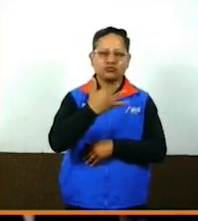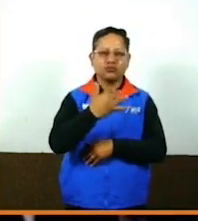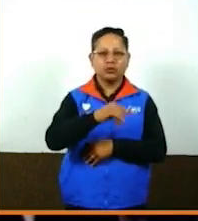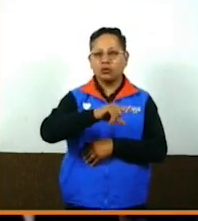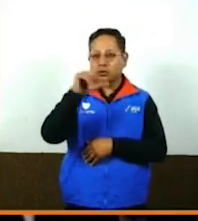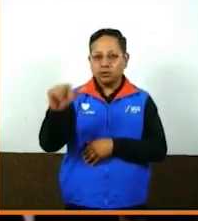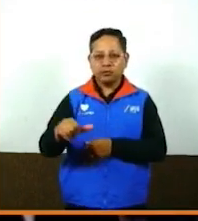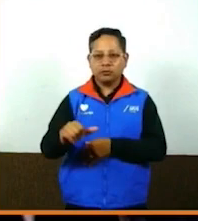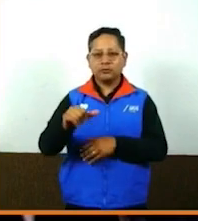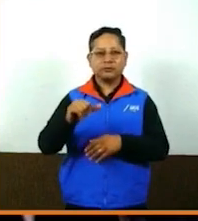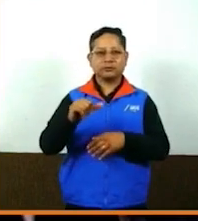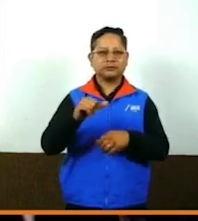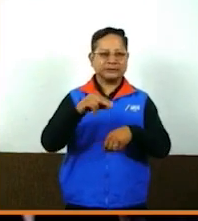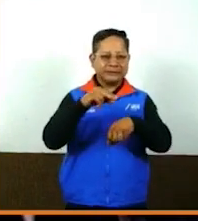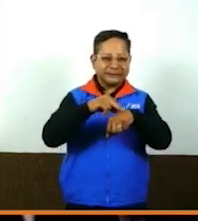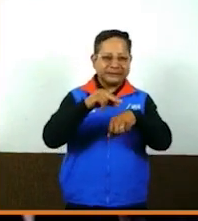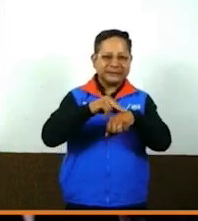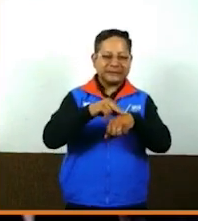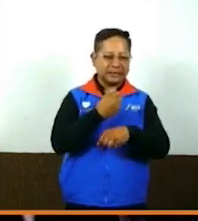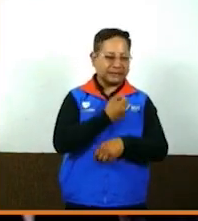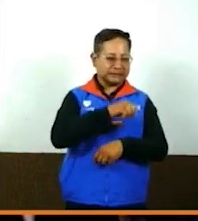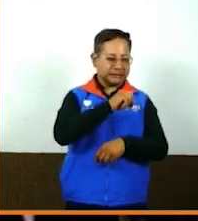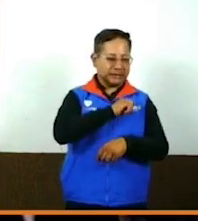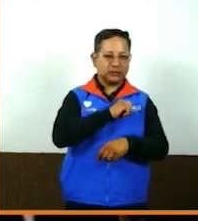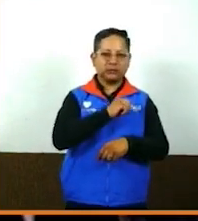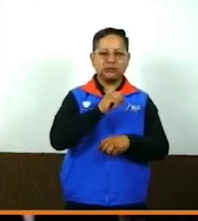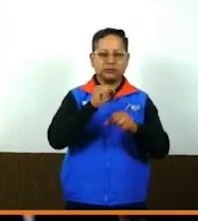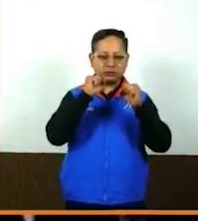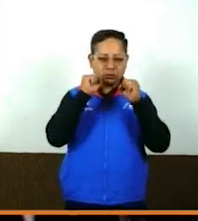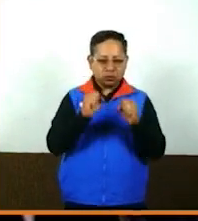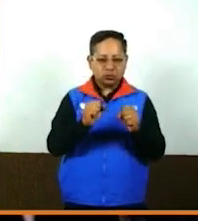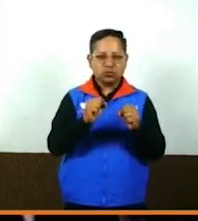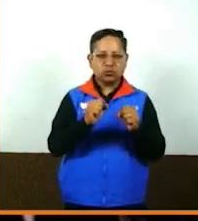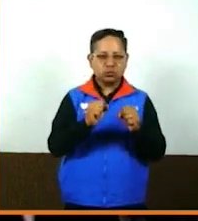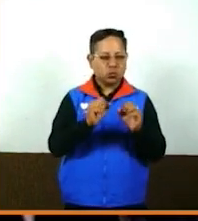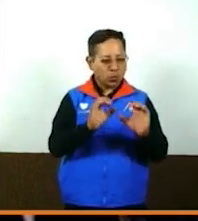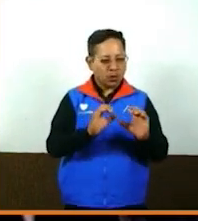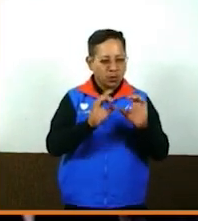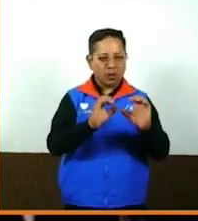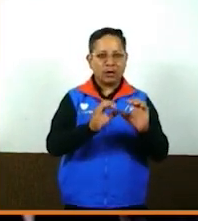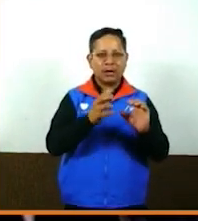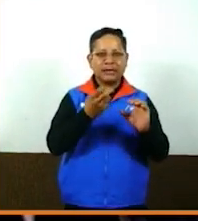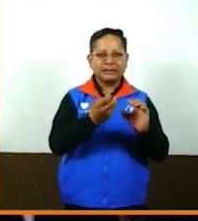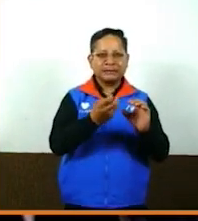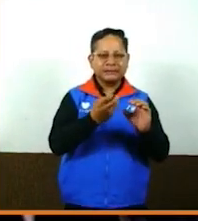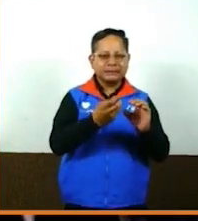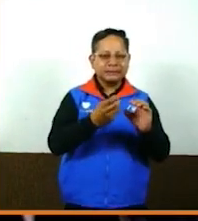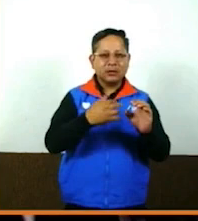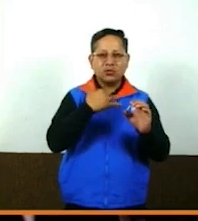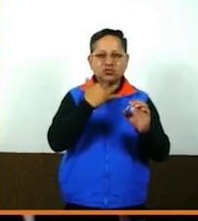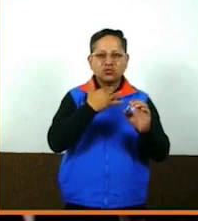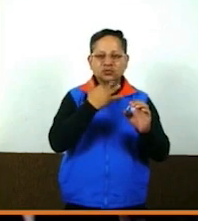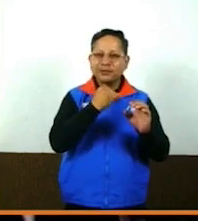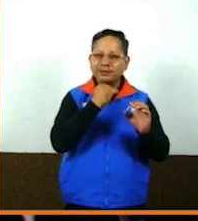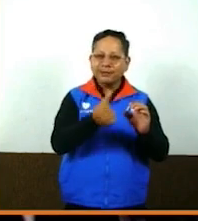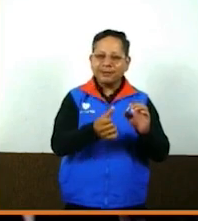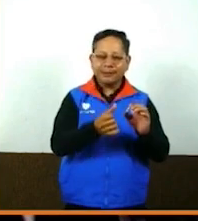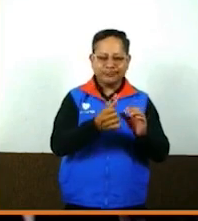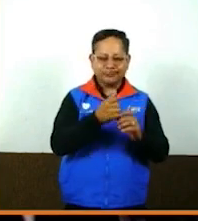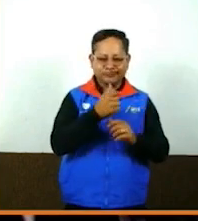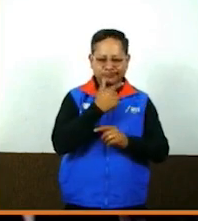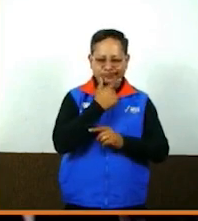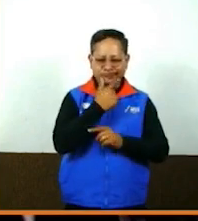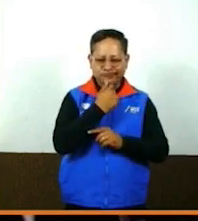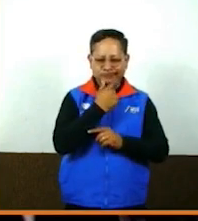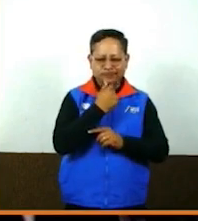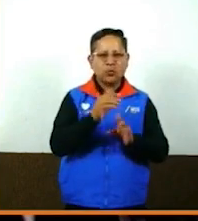tiempo que entregar medicamentos sanos, seguros y que evidentemente pues no tenga ningún tipo de contaminación.